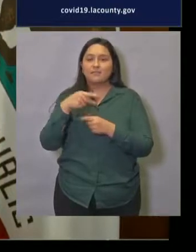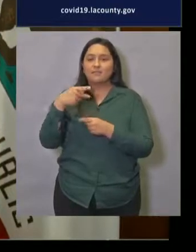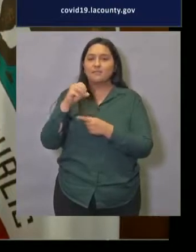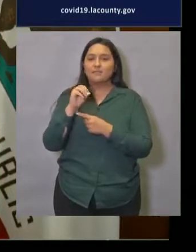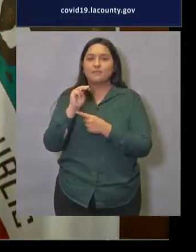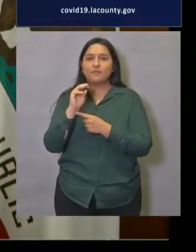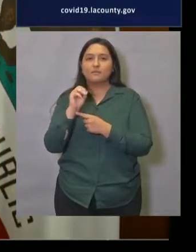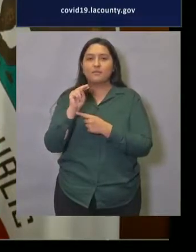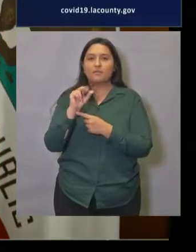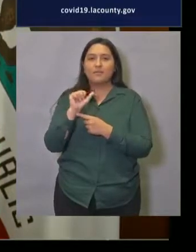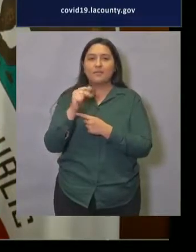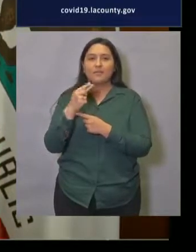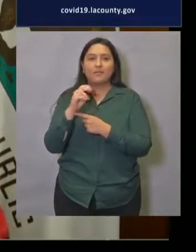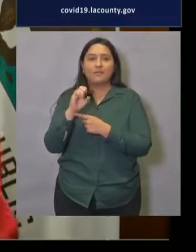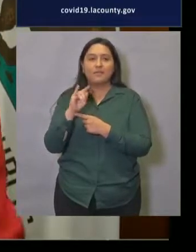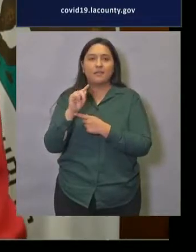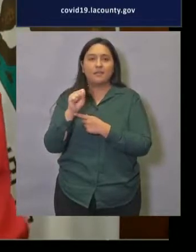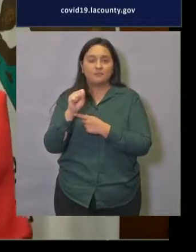dieron